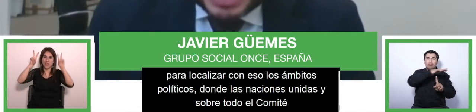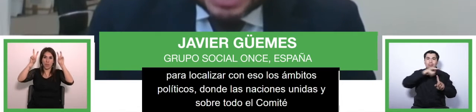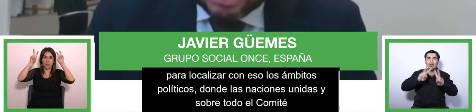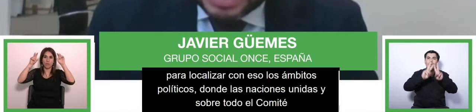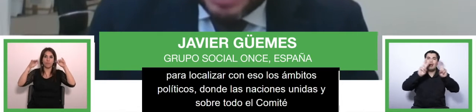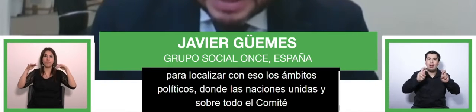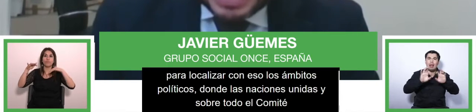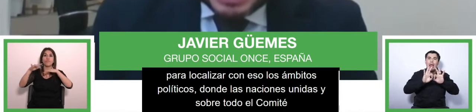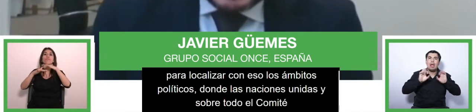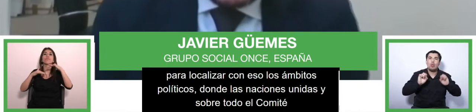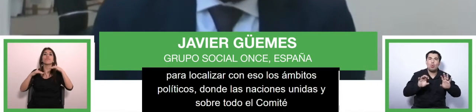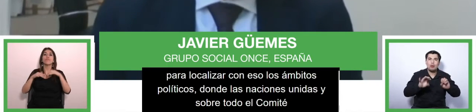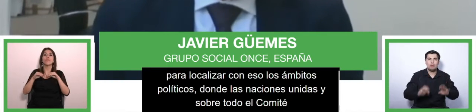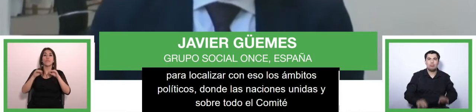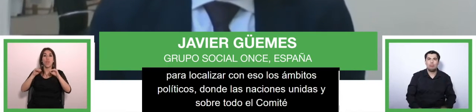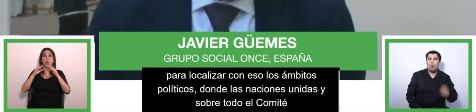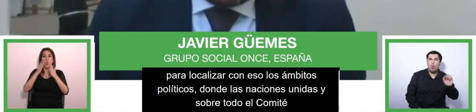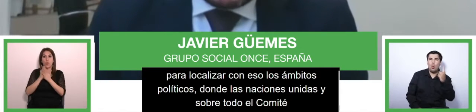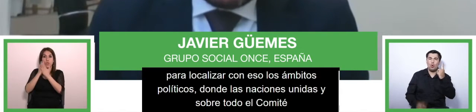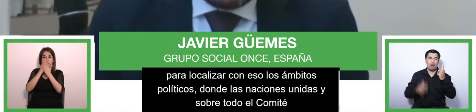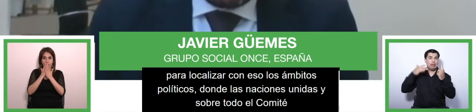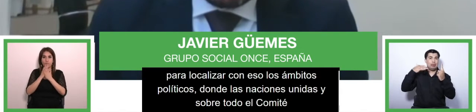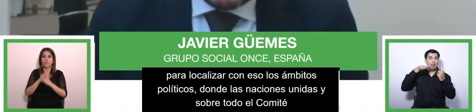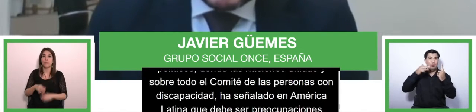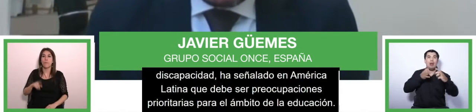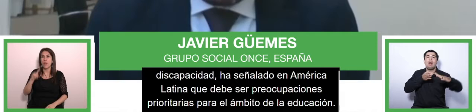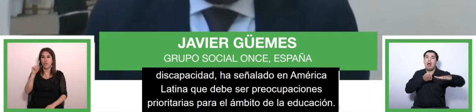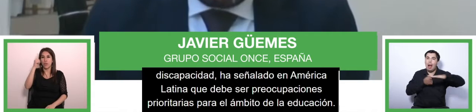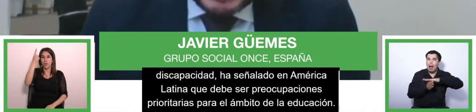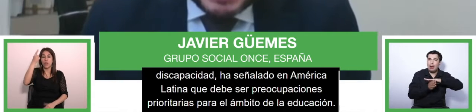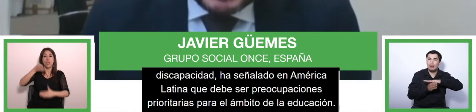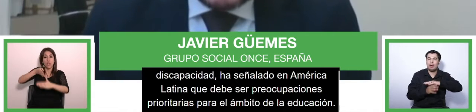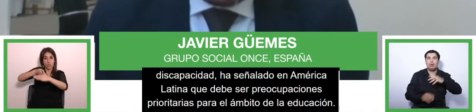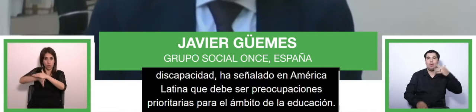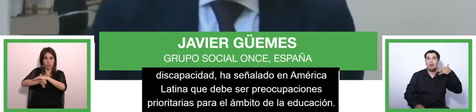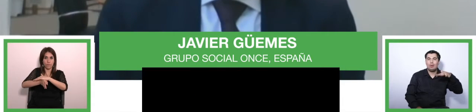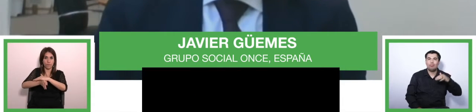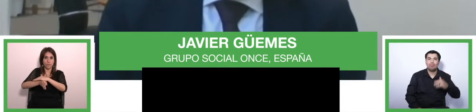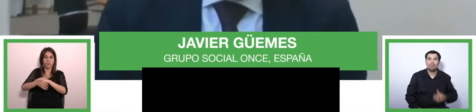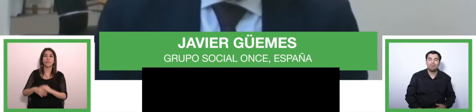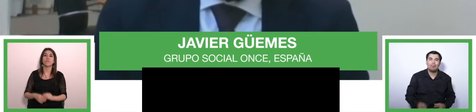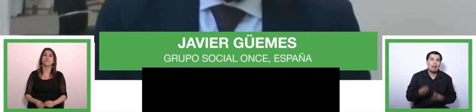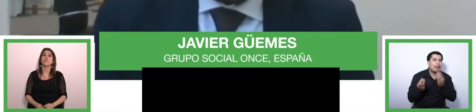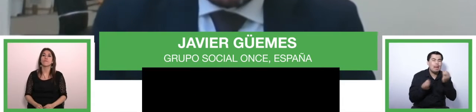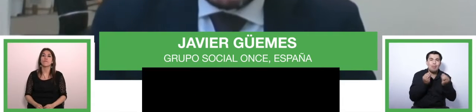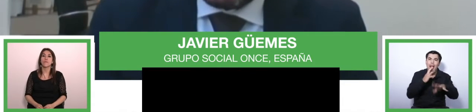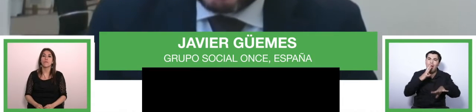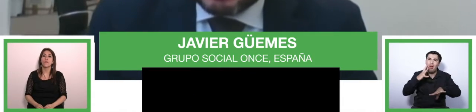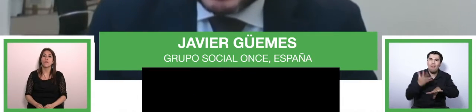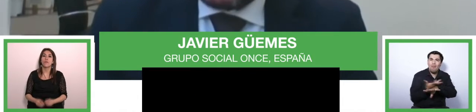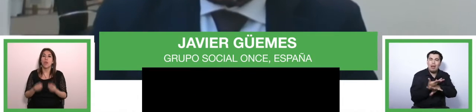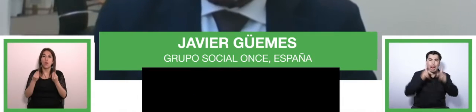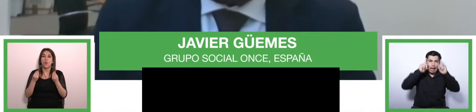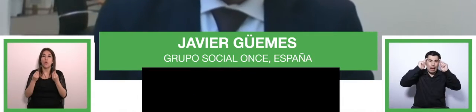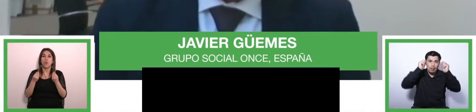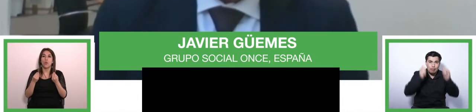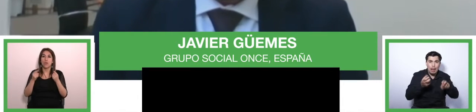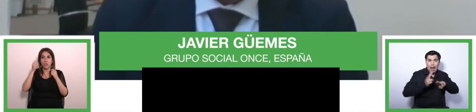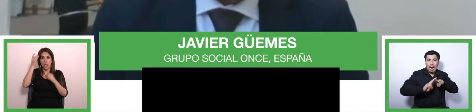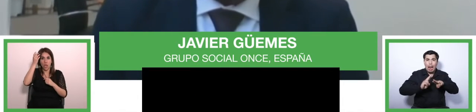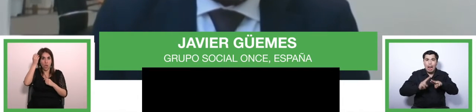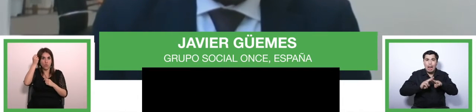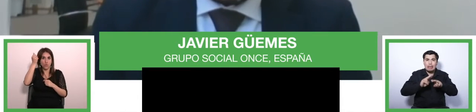ellos, que es fundamental, es la accesibilidad. Falla la capacidad de hacer entornos